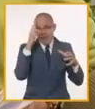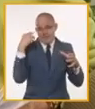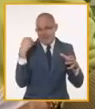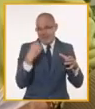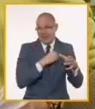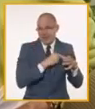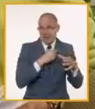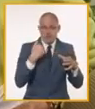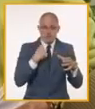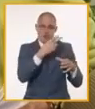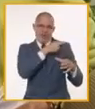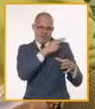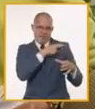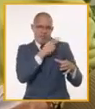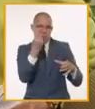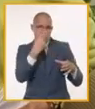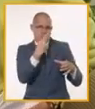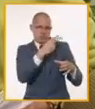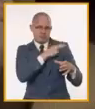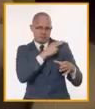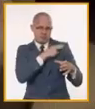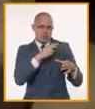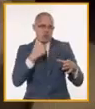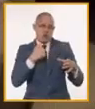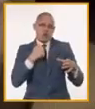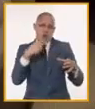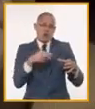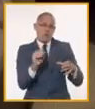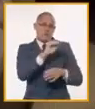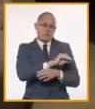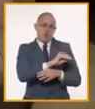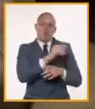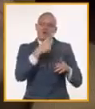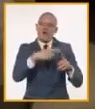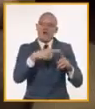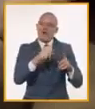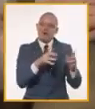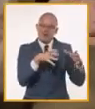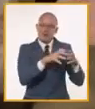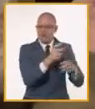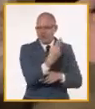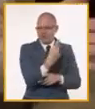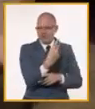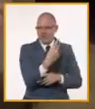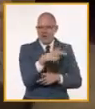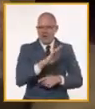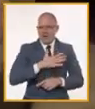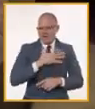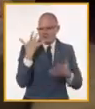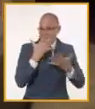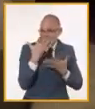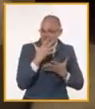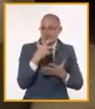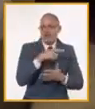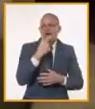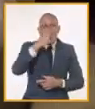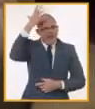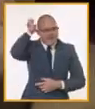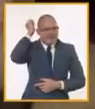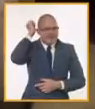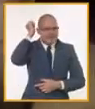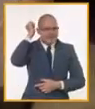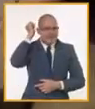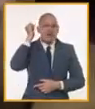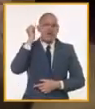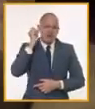Segundo frente con el comandante Raúl. Sí, bueno, ahí después cuando se establece la columna de Raúl, ¿no? Primero